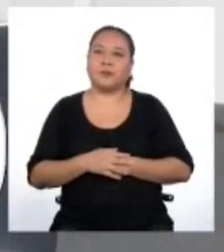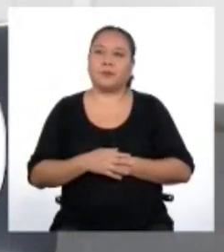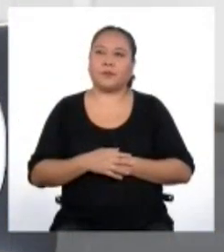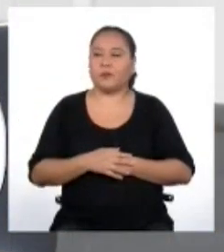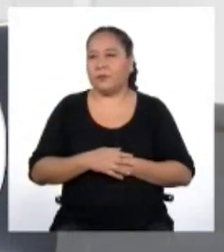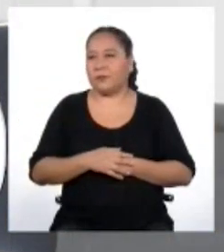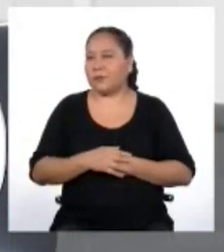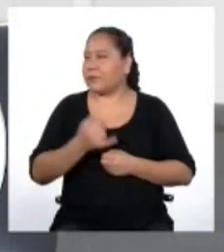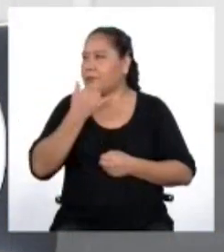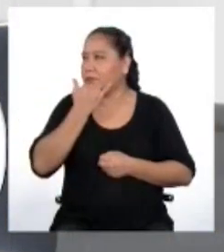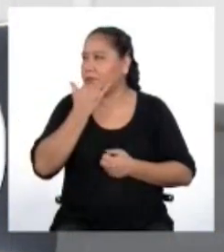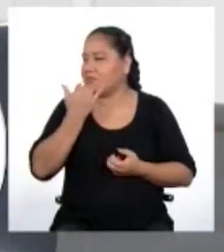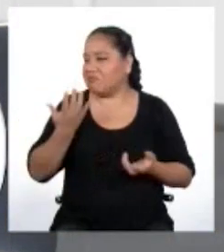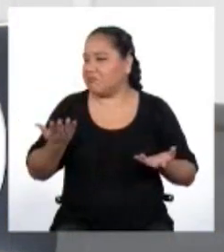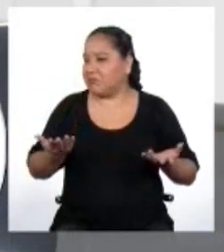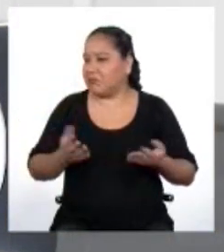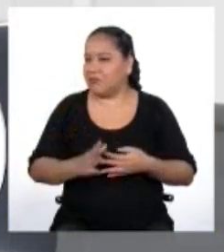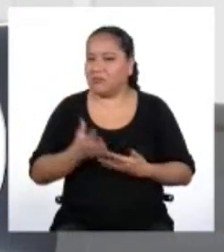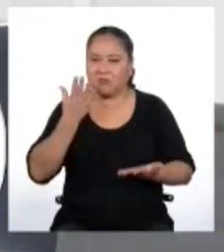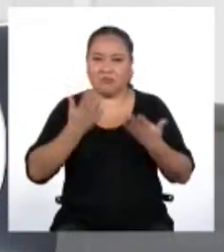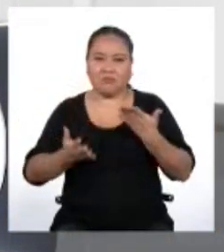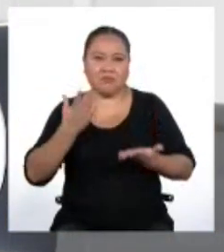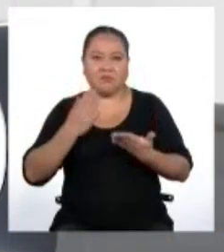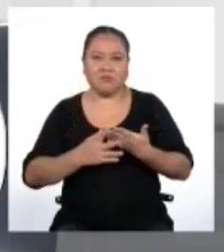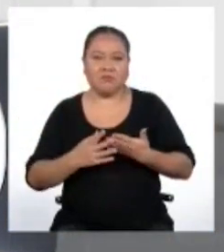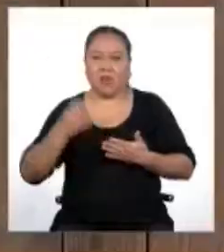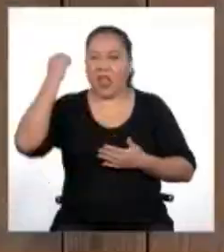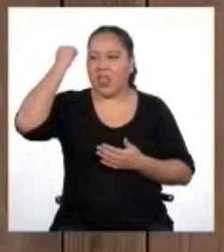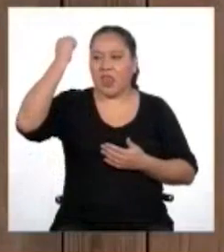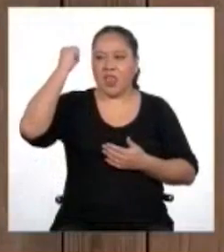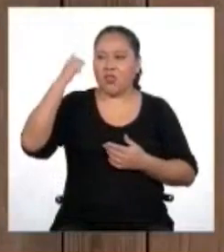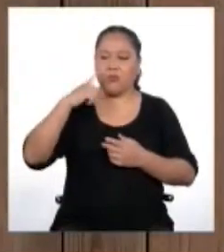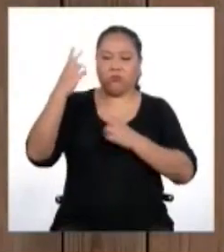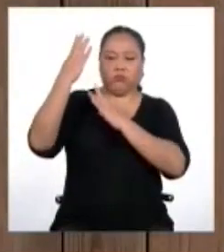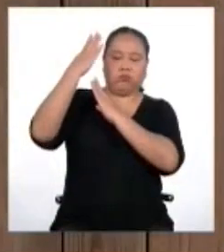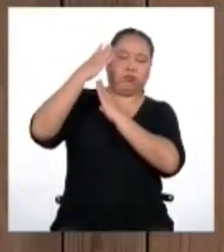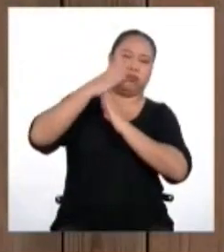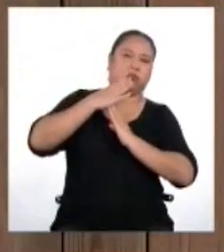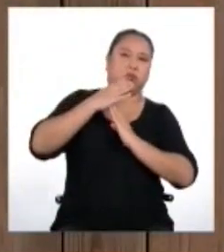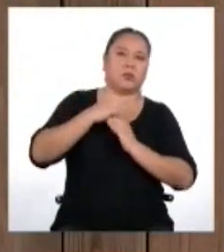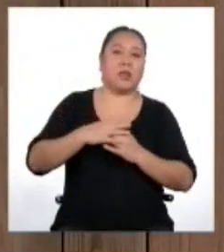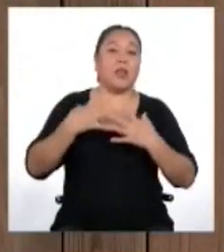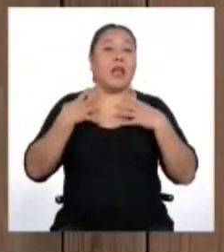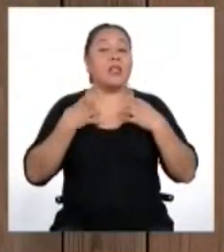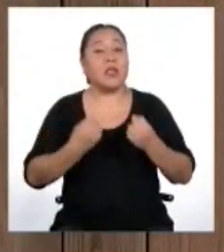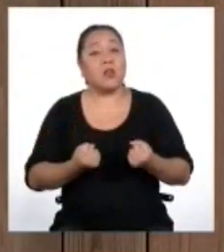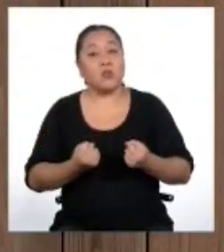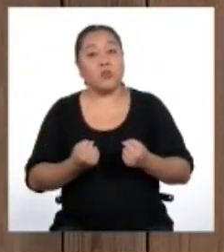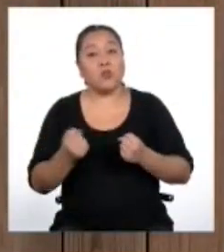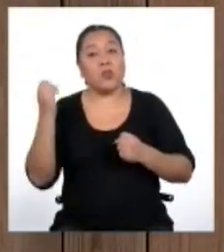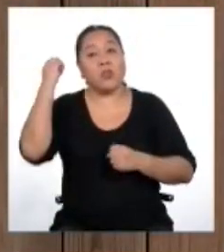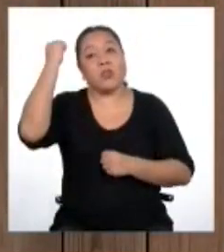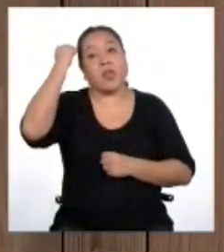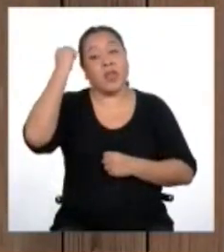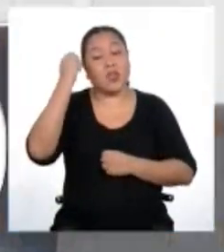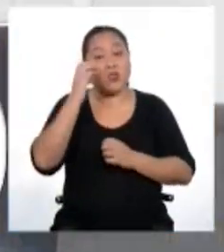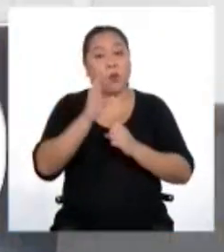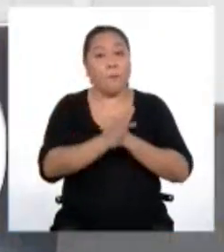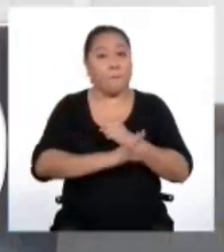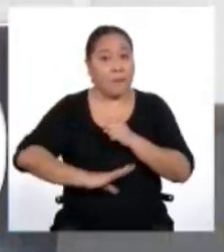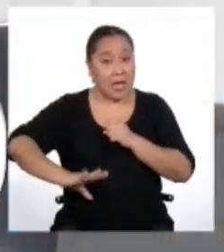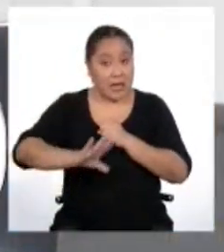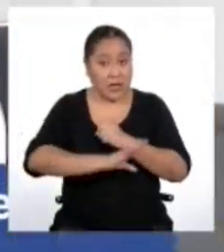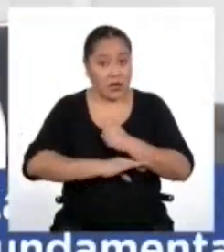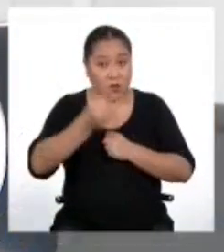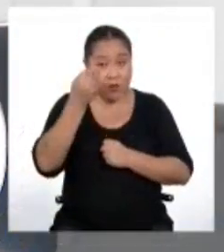¿qué podría suceder como para que nuestros derechos se vean afectados? La salud es un derecho fundamental, ¿cierto?